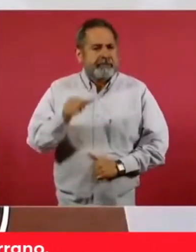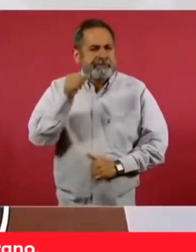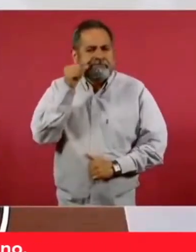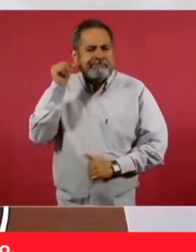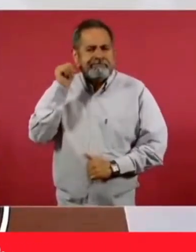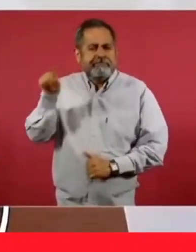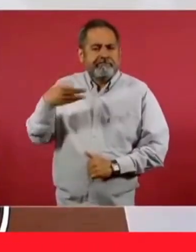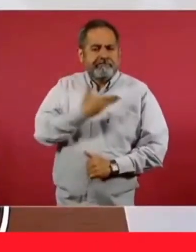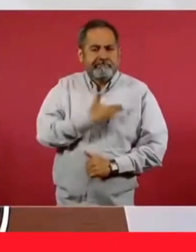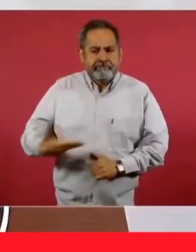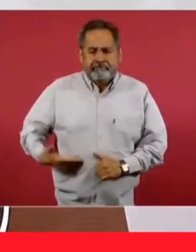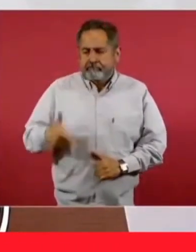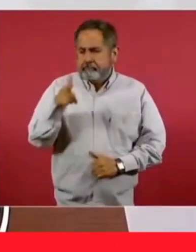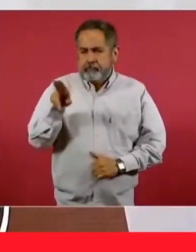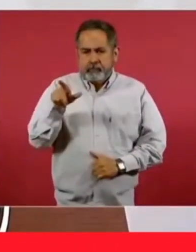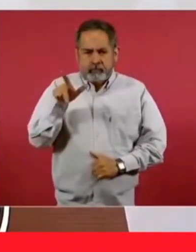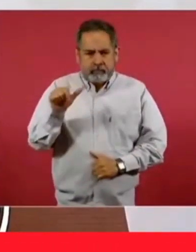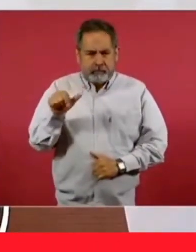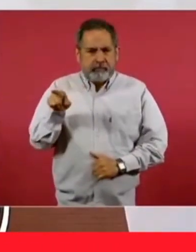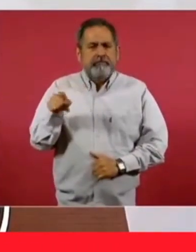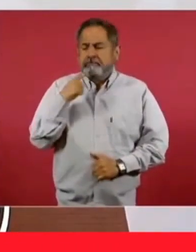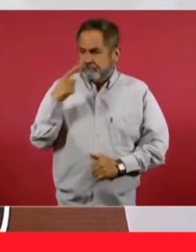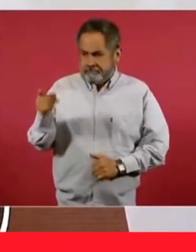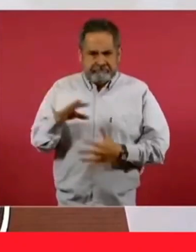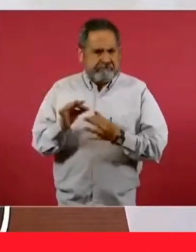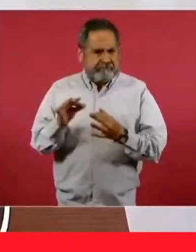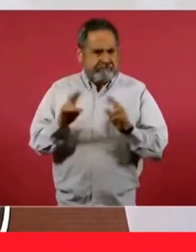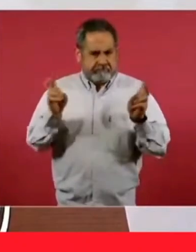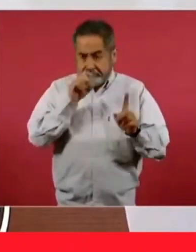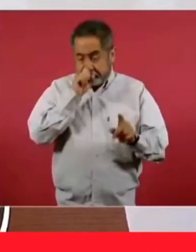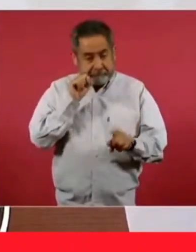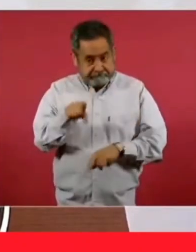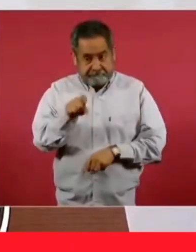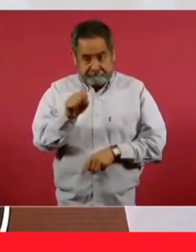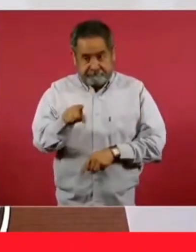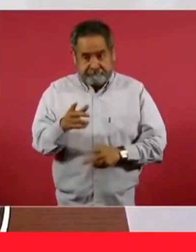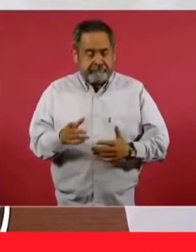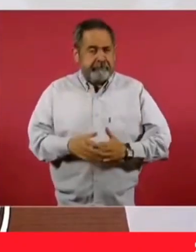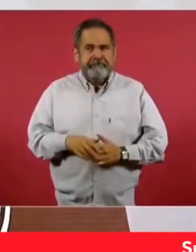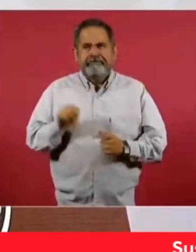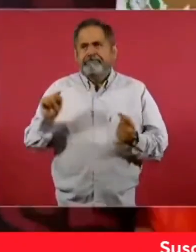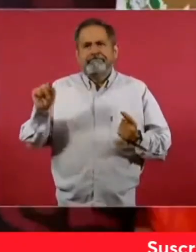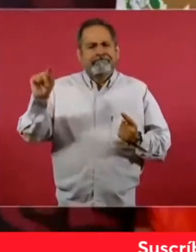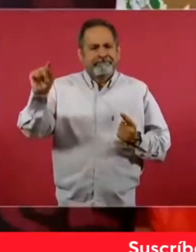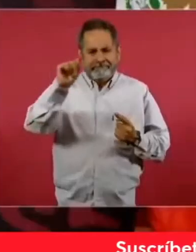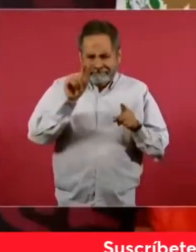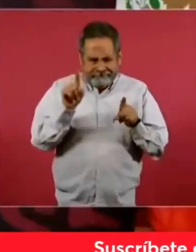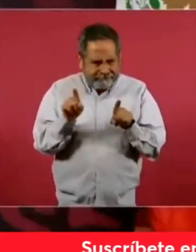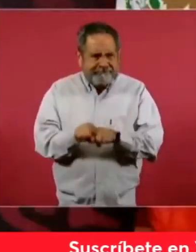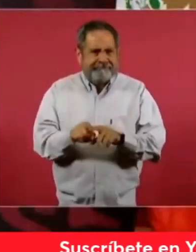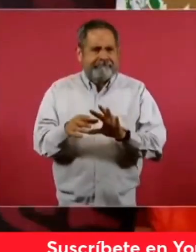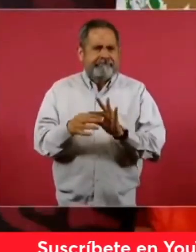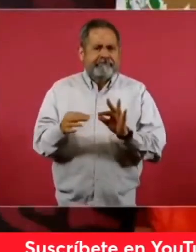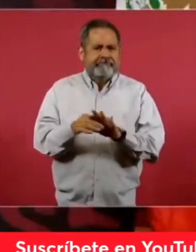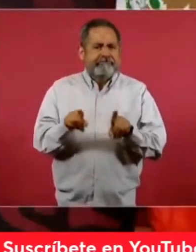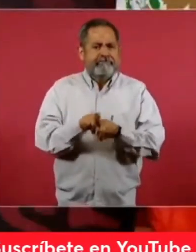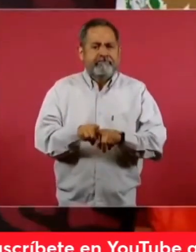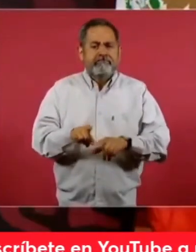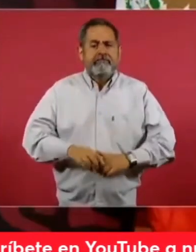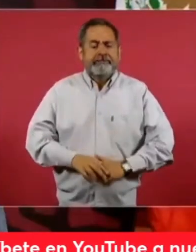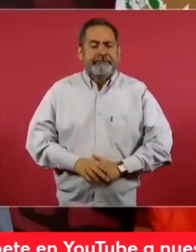de manifestaciones que ellos consideran que no son pacíficas y pues los silencian. Sí, pero eso